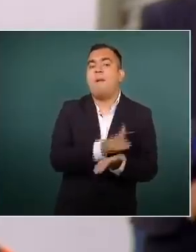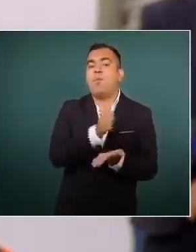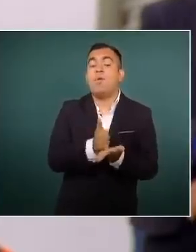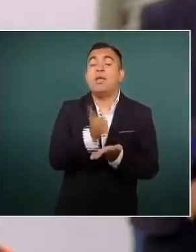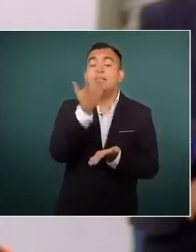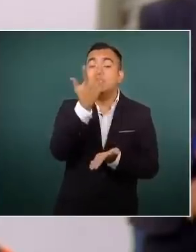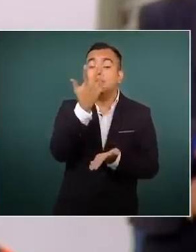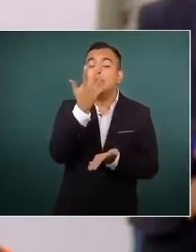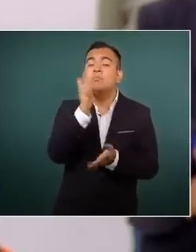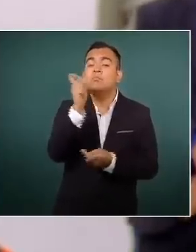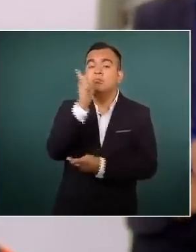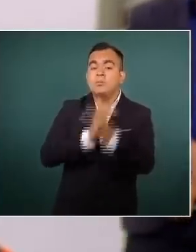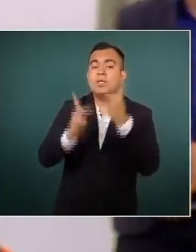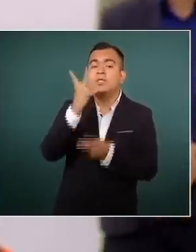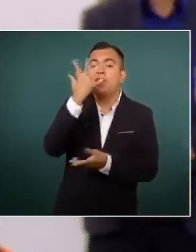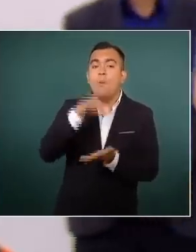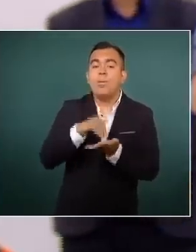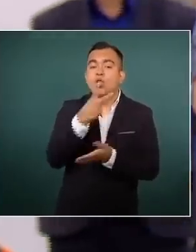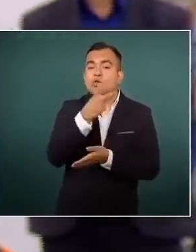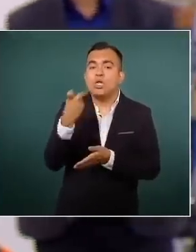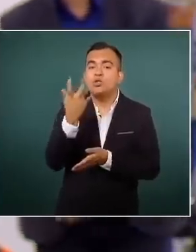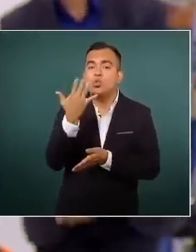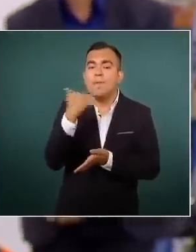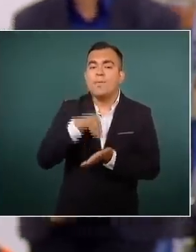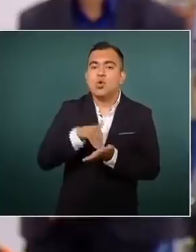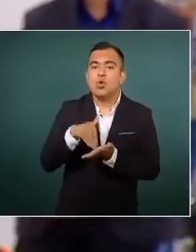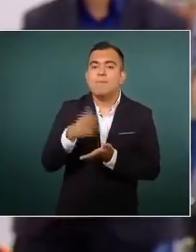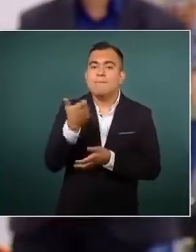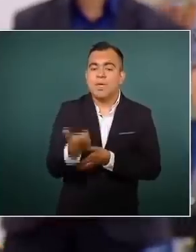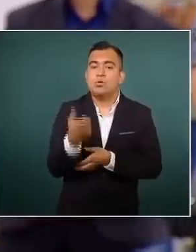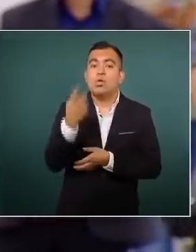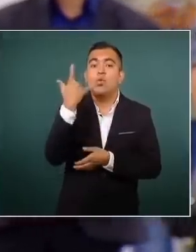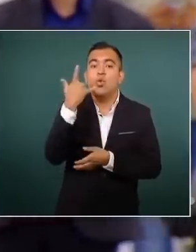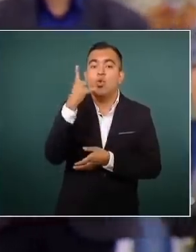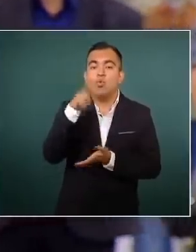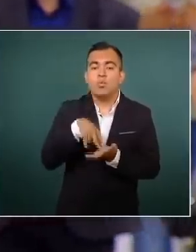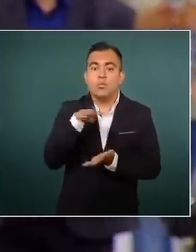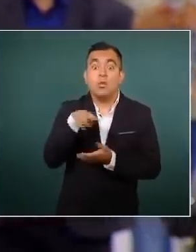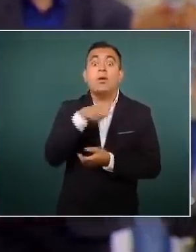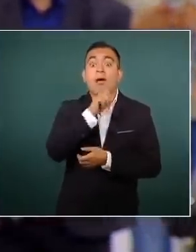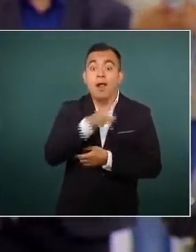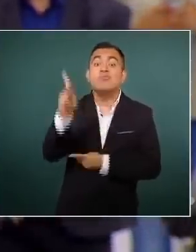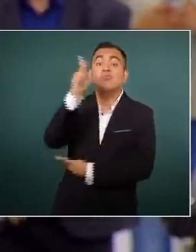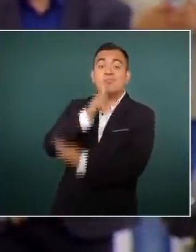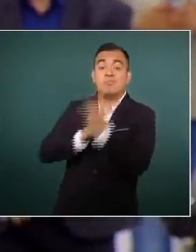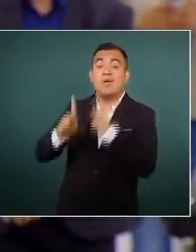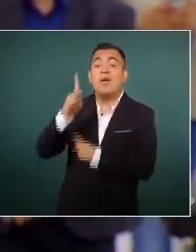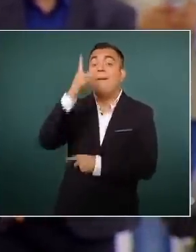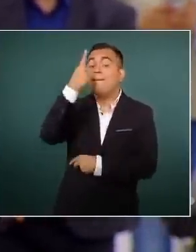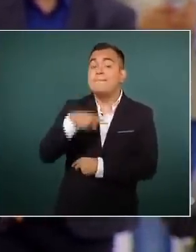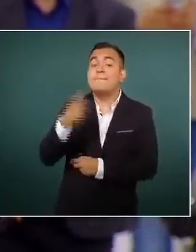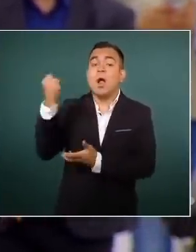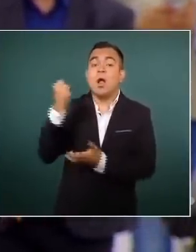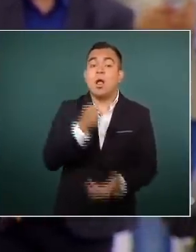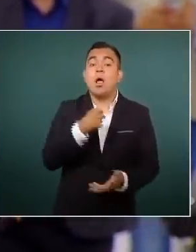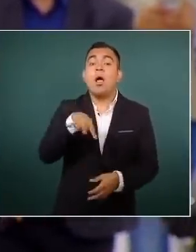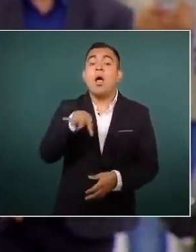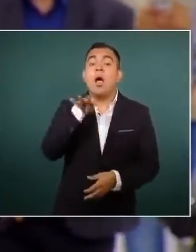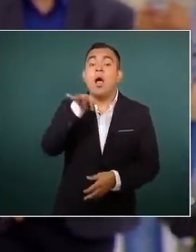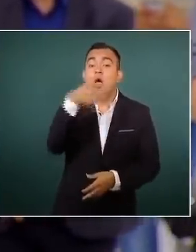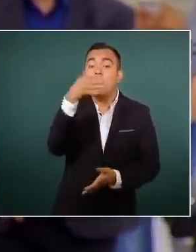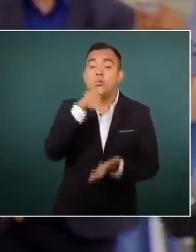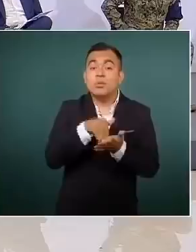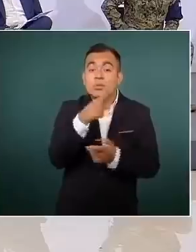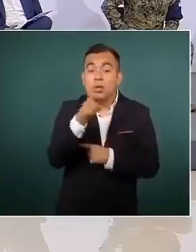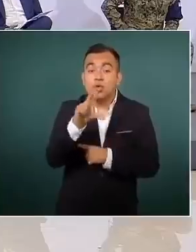enrique alfaro porque ya llegaron los primeros mensajes intimidantes que es lo que demandan decir está al faro detrás de esos